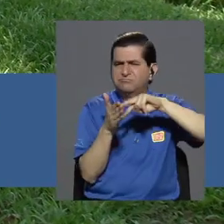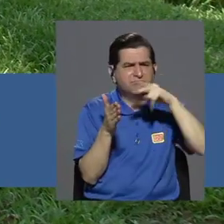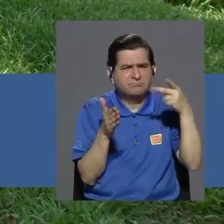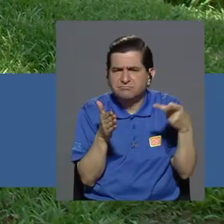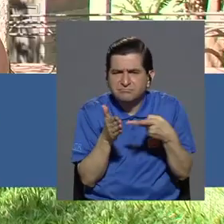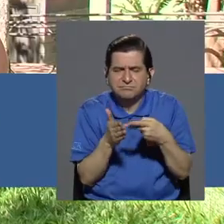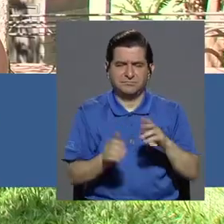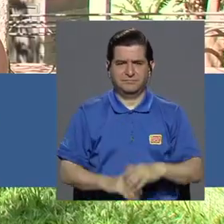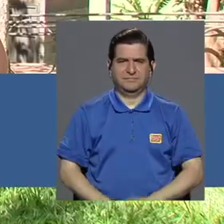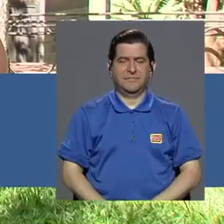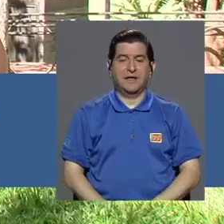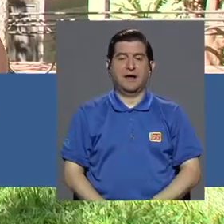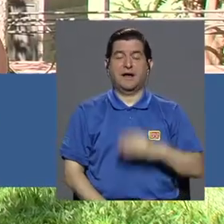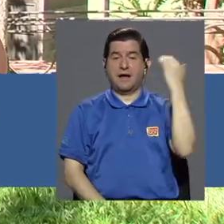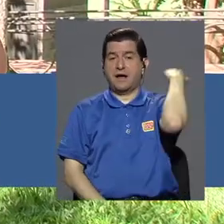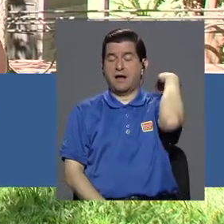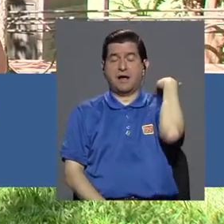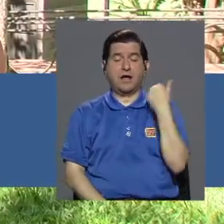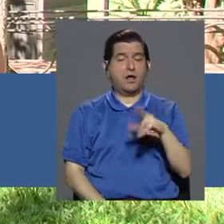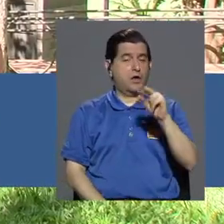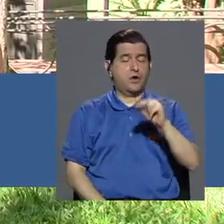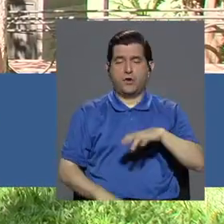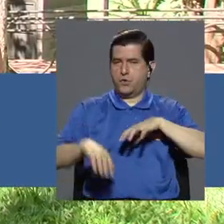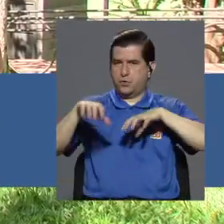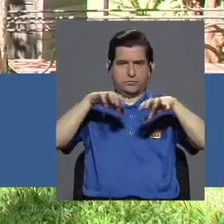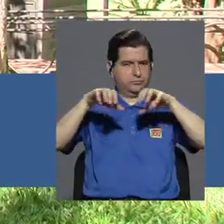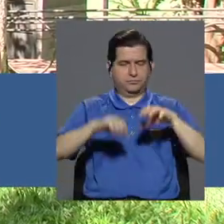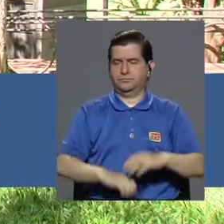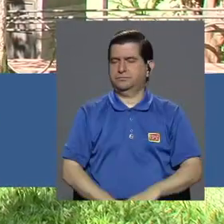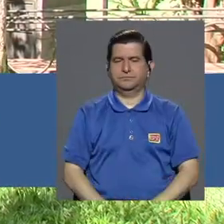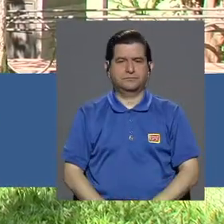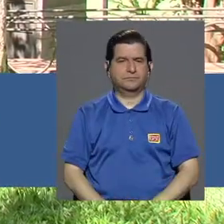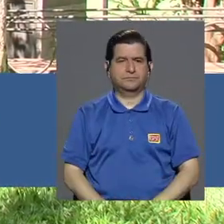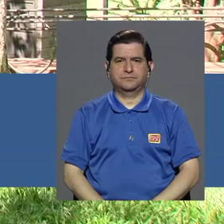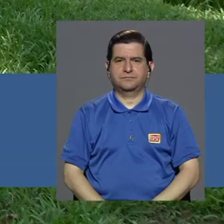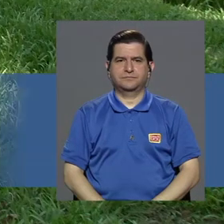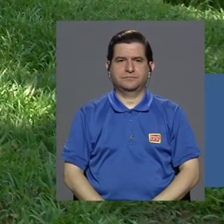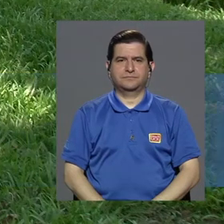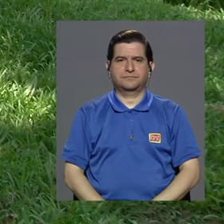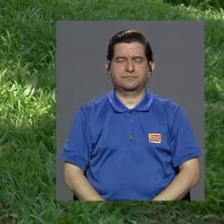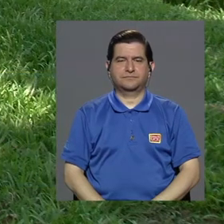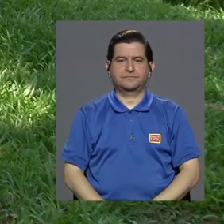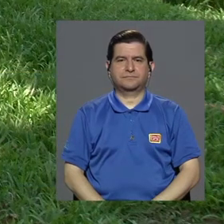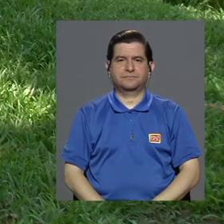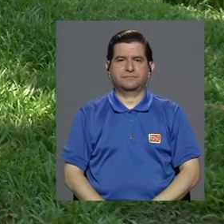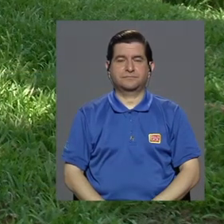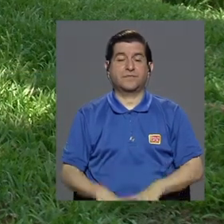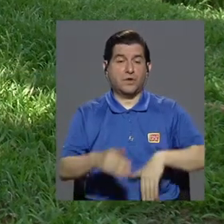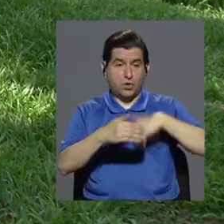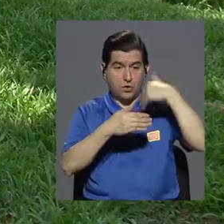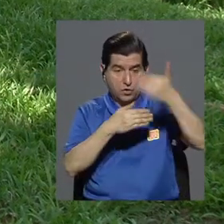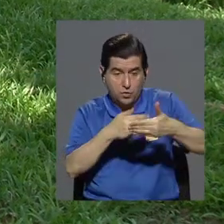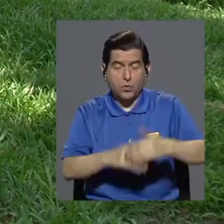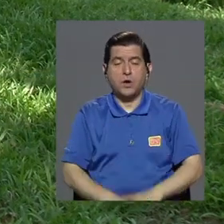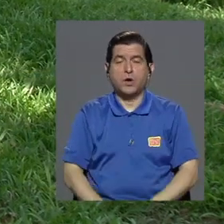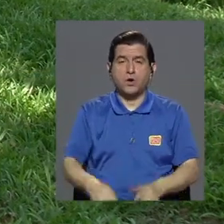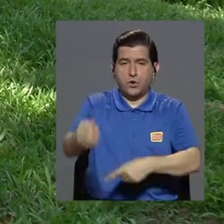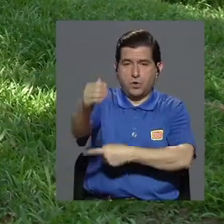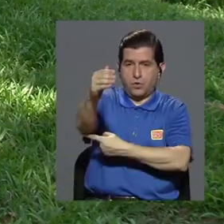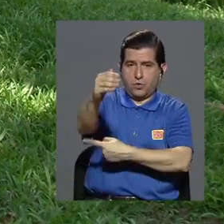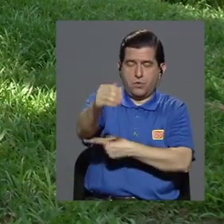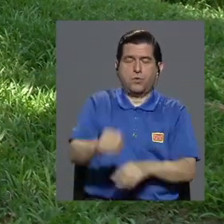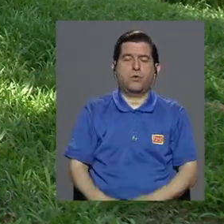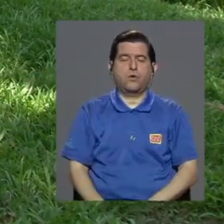neutra. Quiere decir que la espalda no se flexiona ni se hiperextiende. Seguidamente, con los